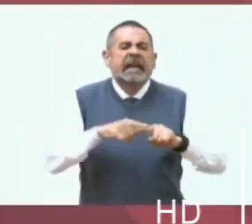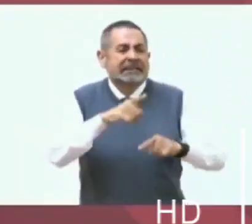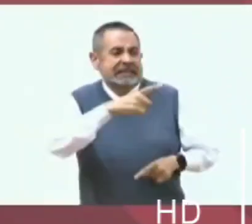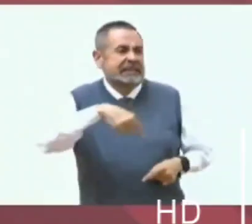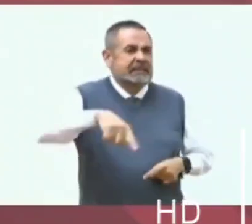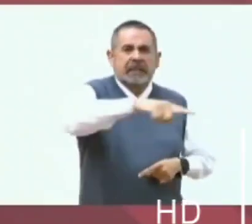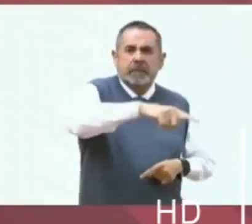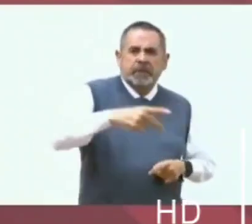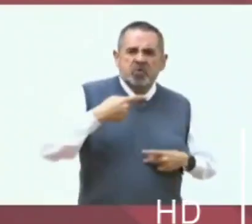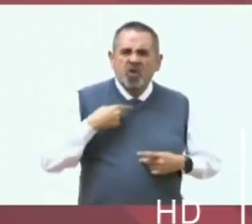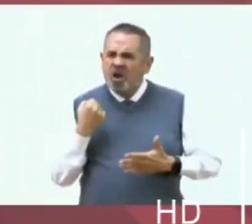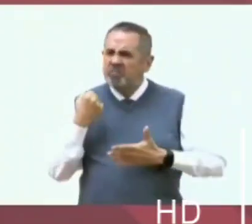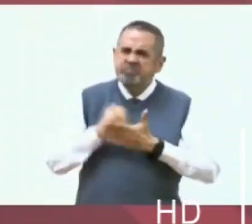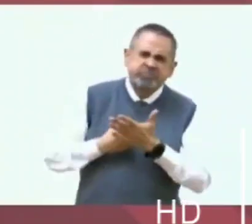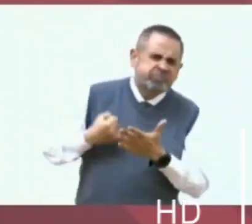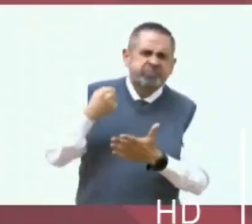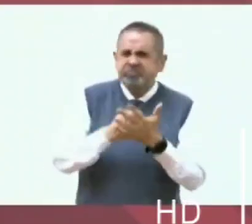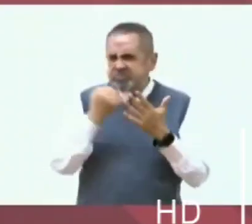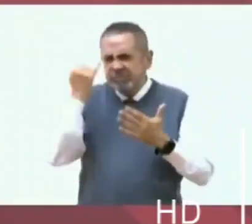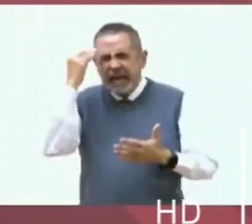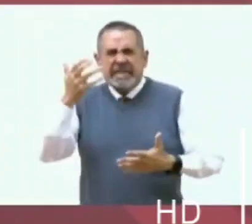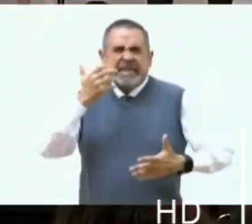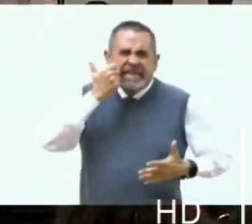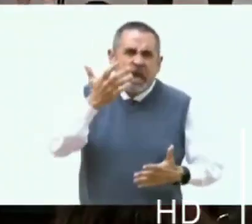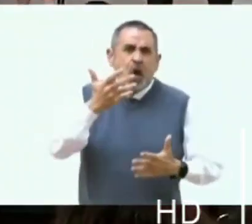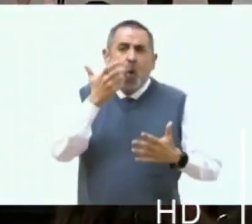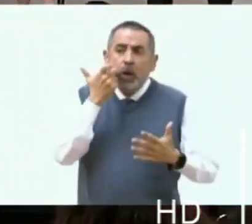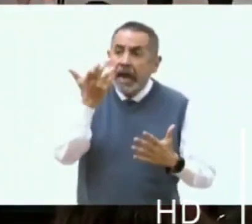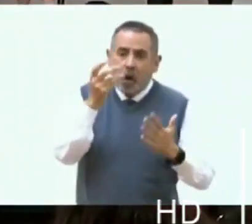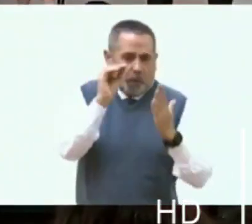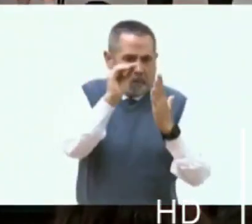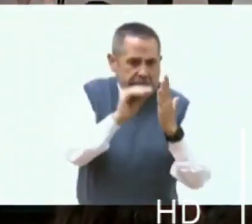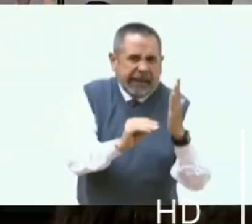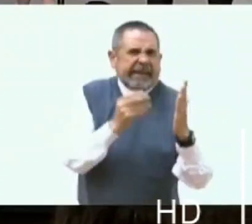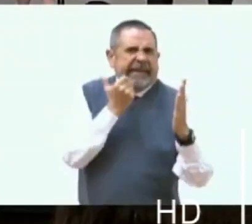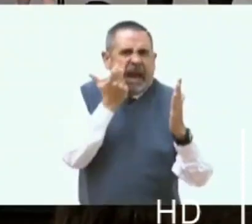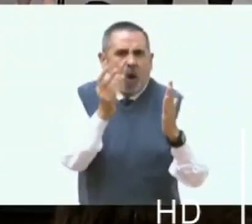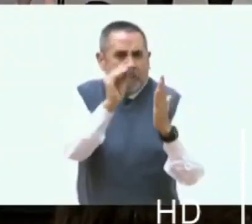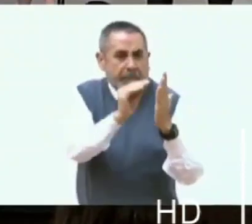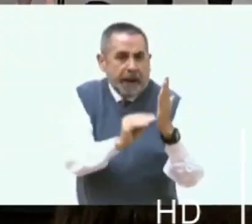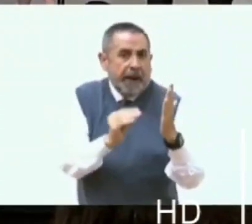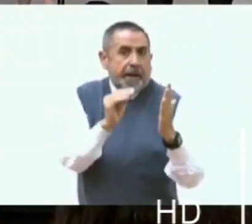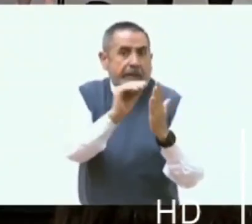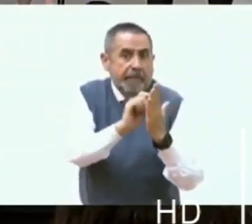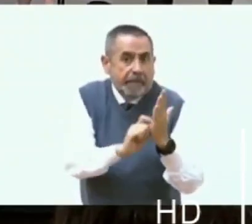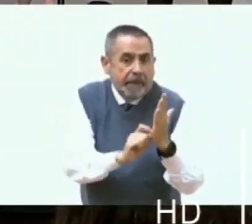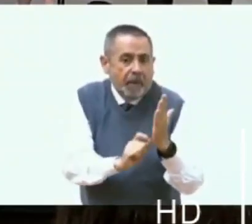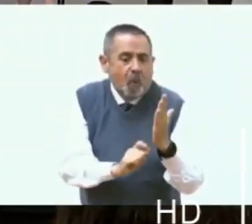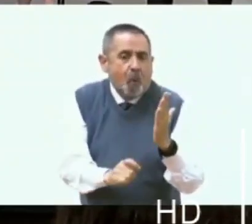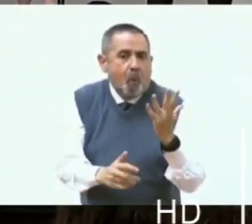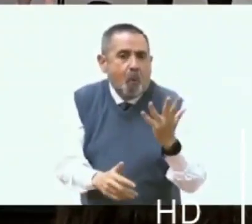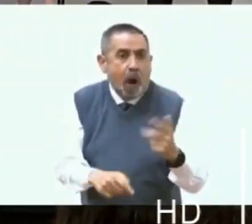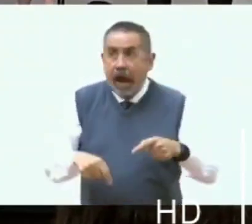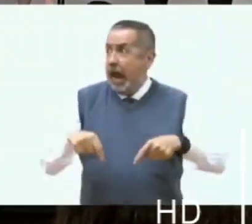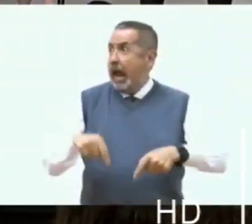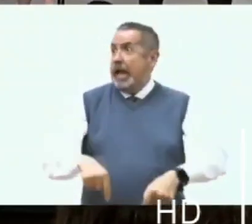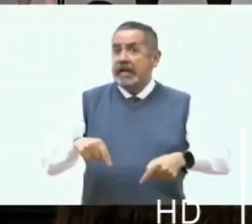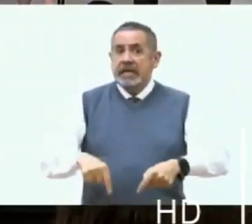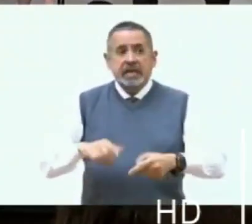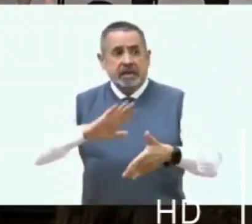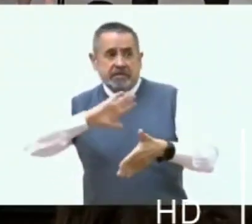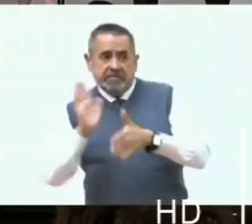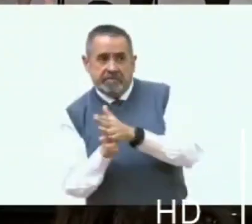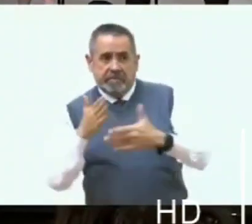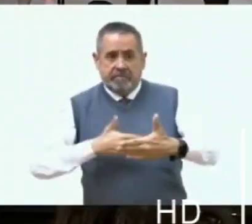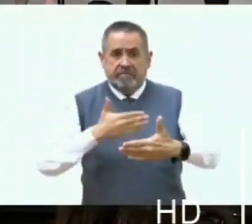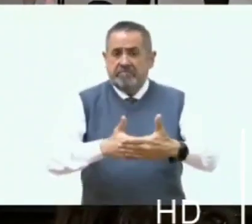luchas del pueblo. Los documentos resguardados aquí, donde